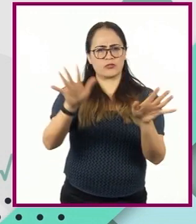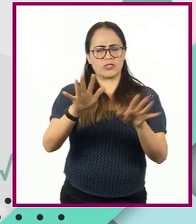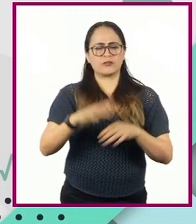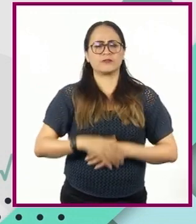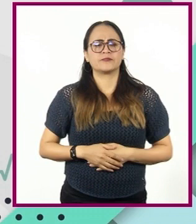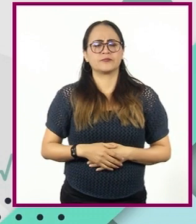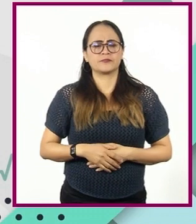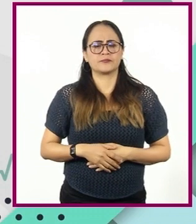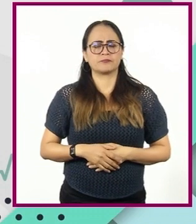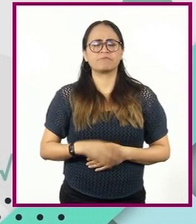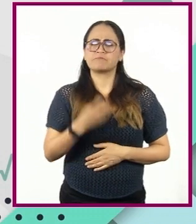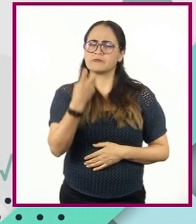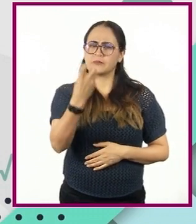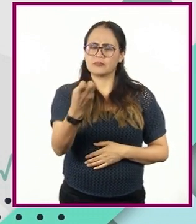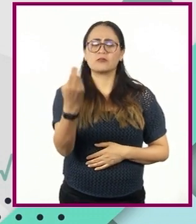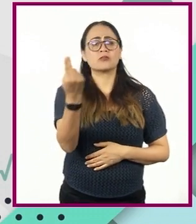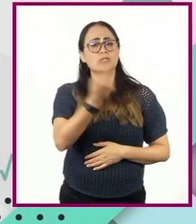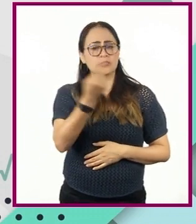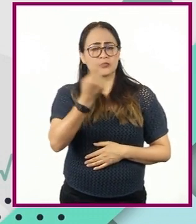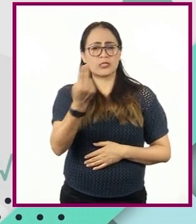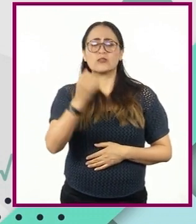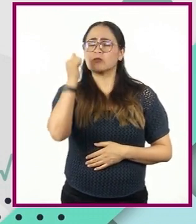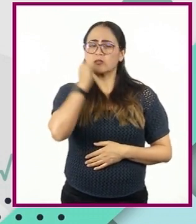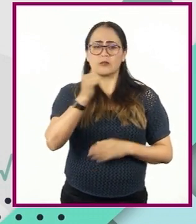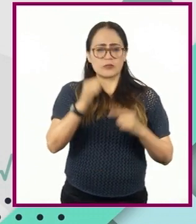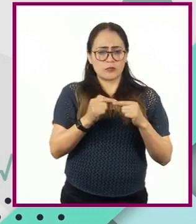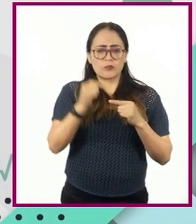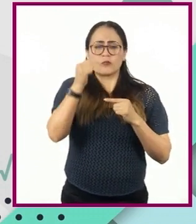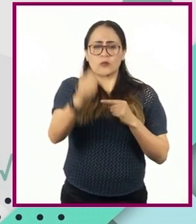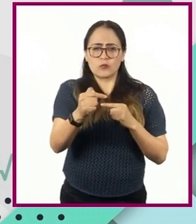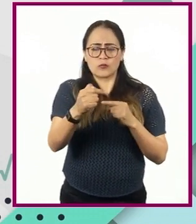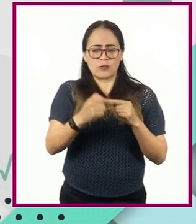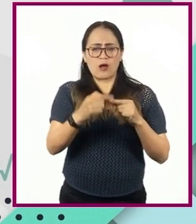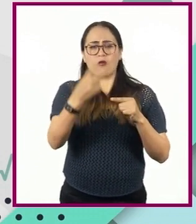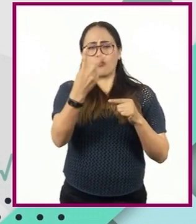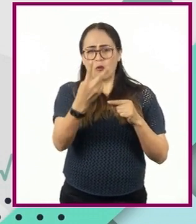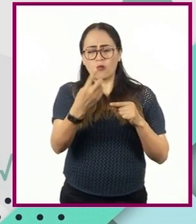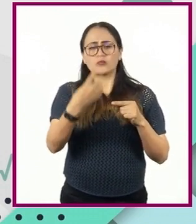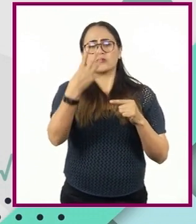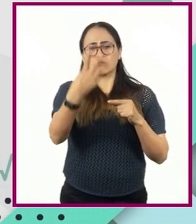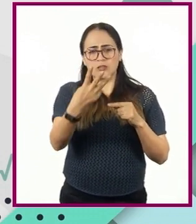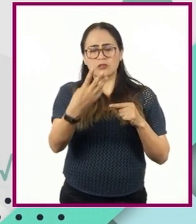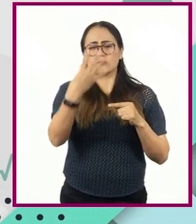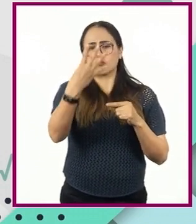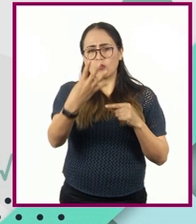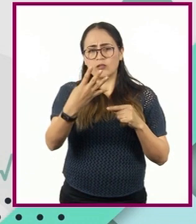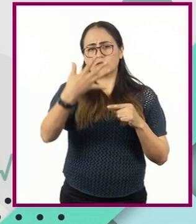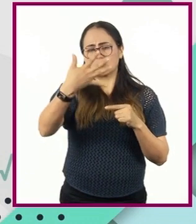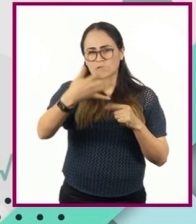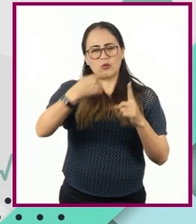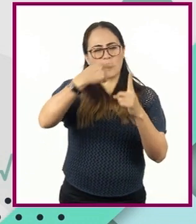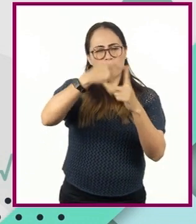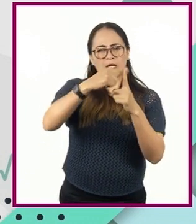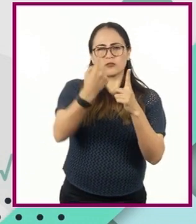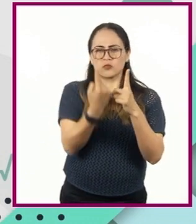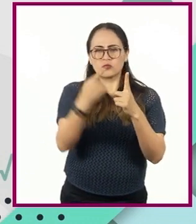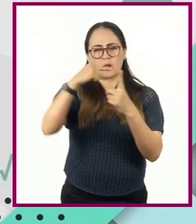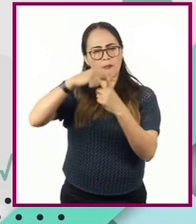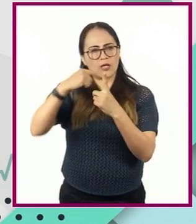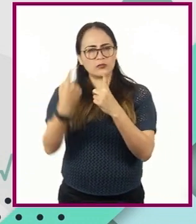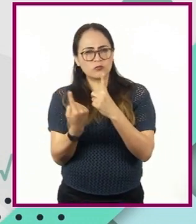La condición es escribir siempre el sucesor del número de la fila anterior sumando 1. En la columna